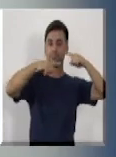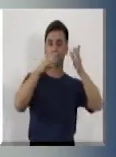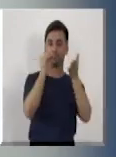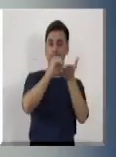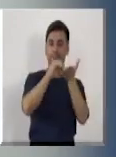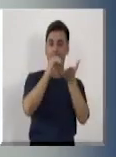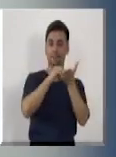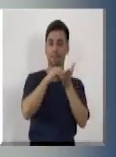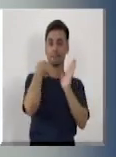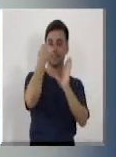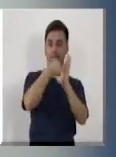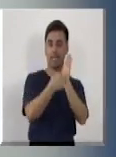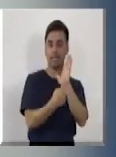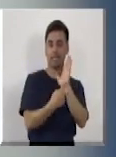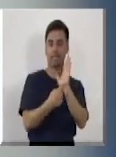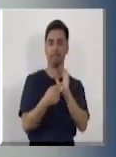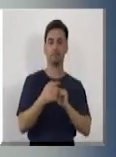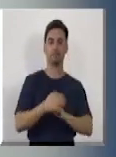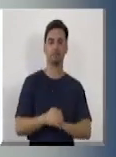hacíamos referencia.